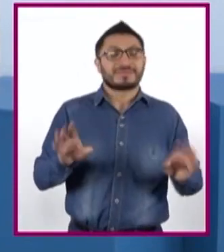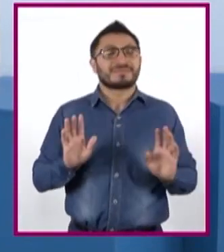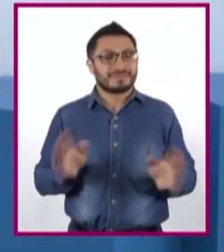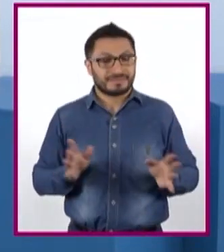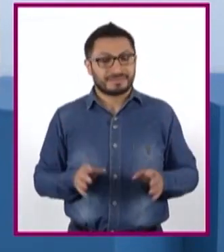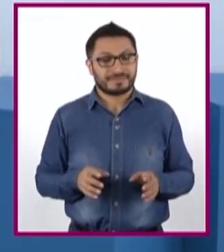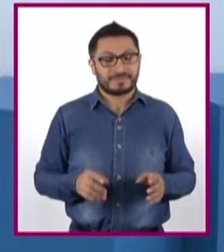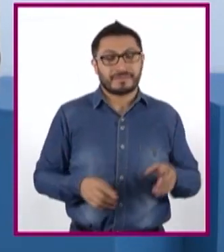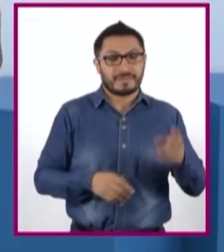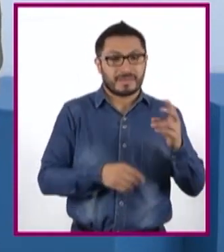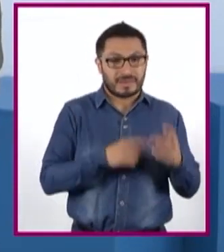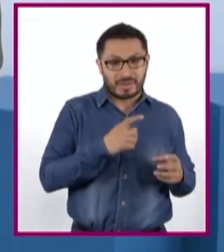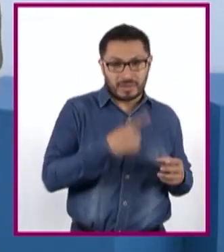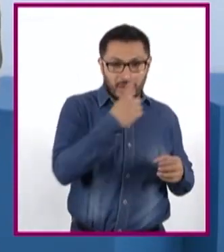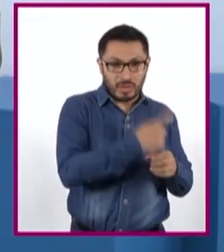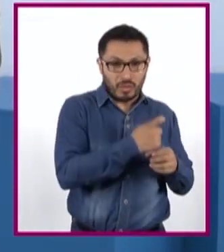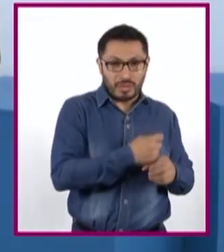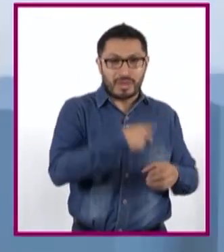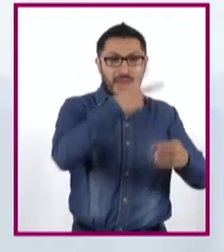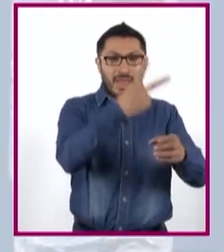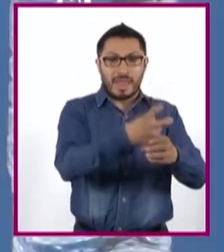Destapamos la segunda lata,